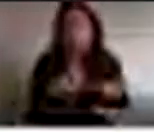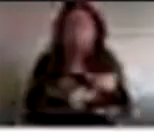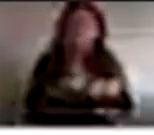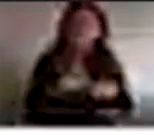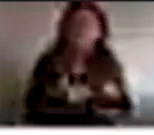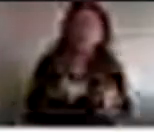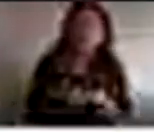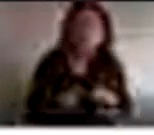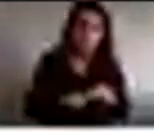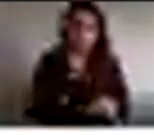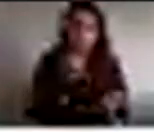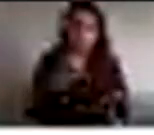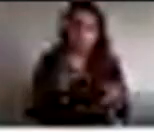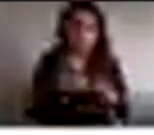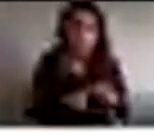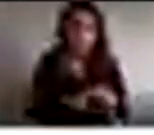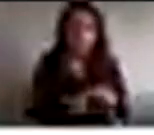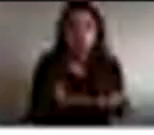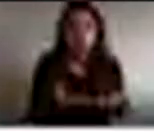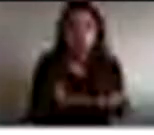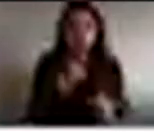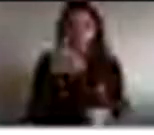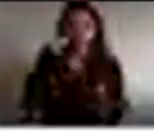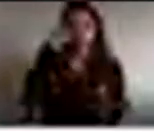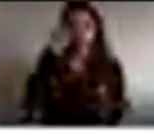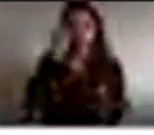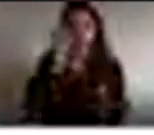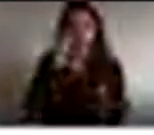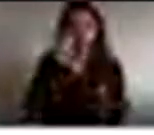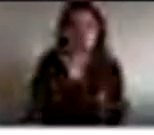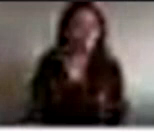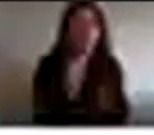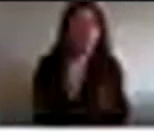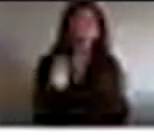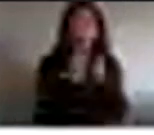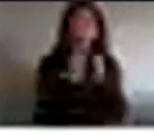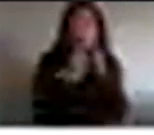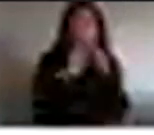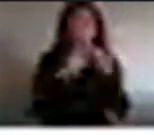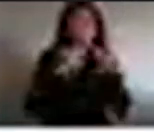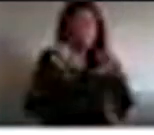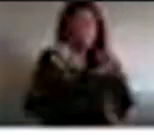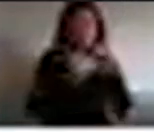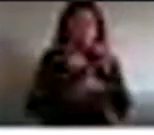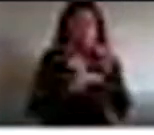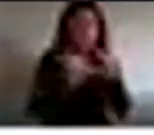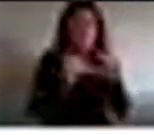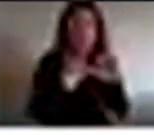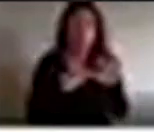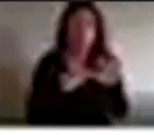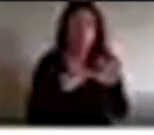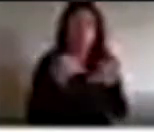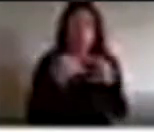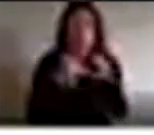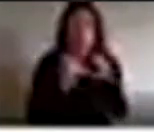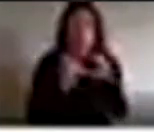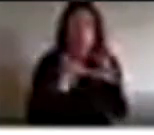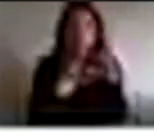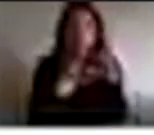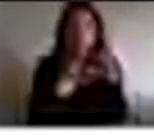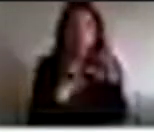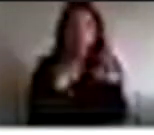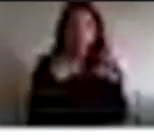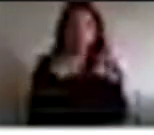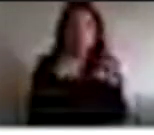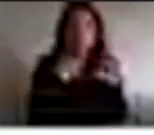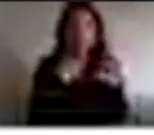es que, evidentemente, en la misma comunicación electrónica, me imagino que se va a habilitar una especie de cuadro en